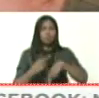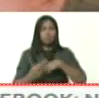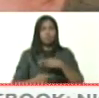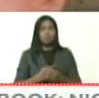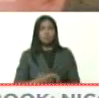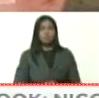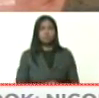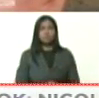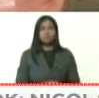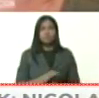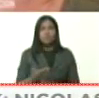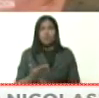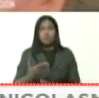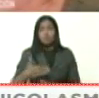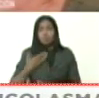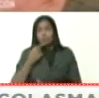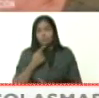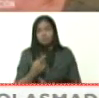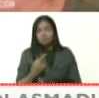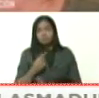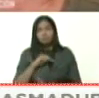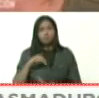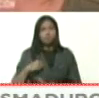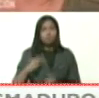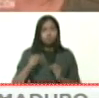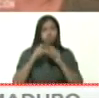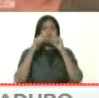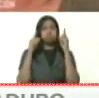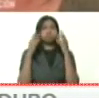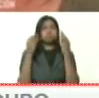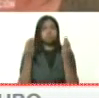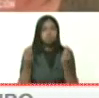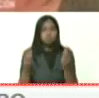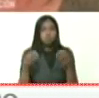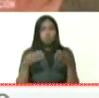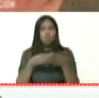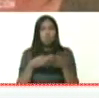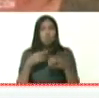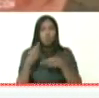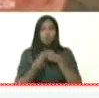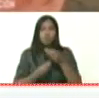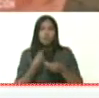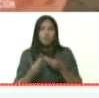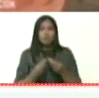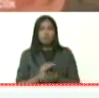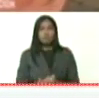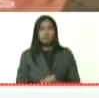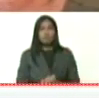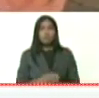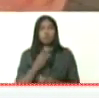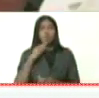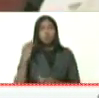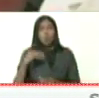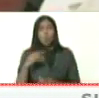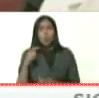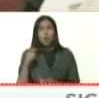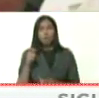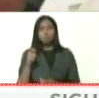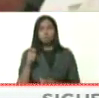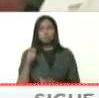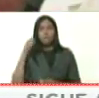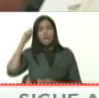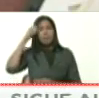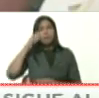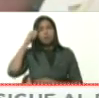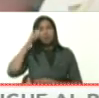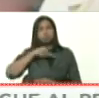qué le puedo decir? Para nosotros fue muy impactante, para el equipo de realización, un joven camarógrafo que estuvo aquí y yo pudimos